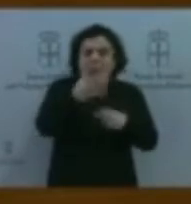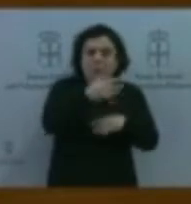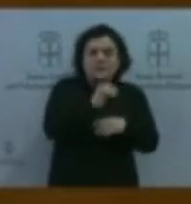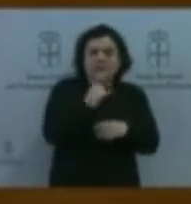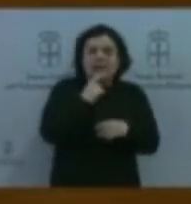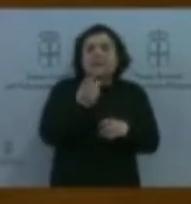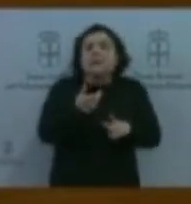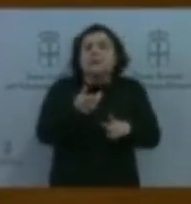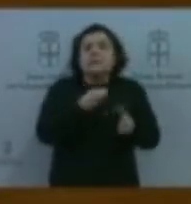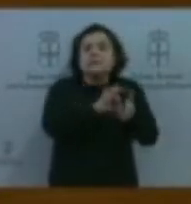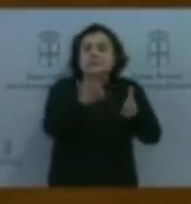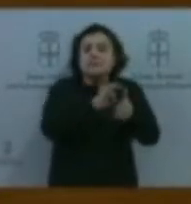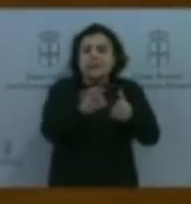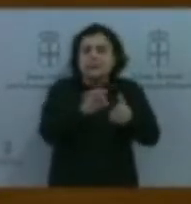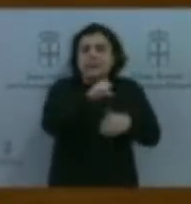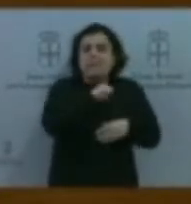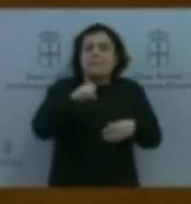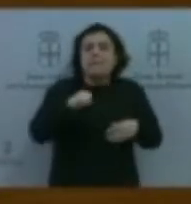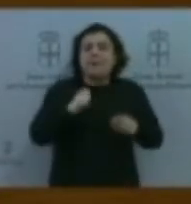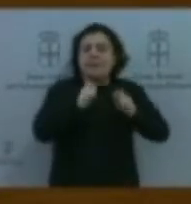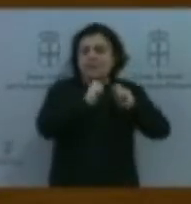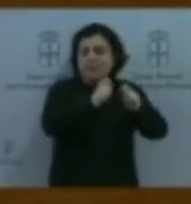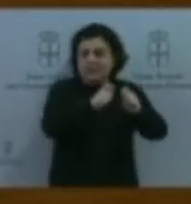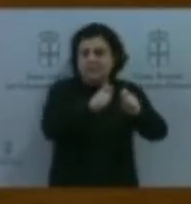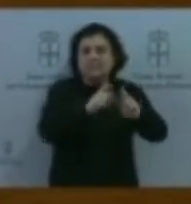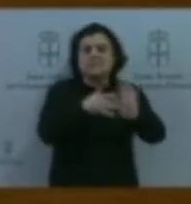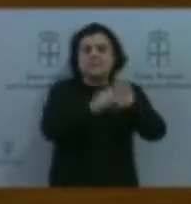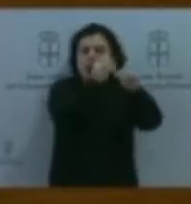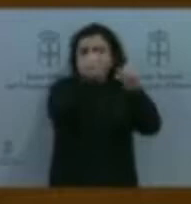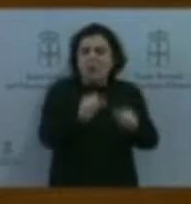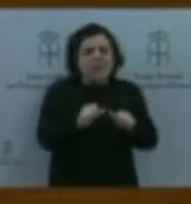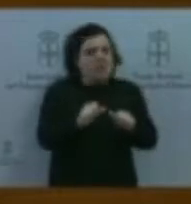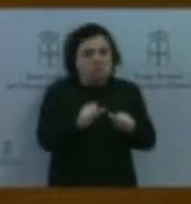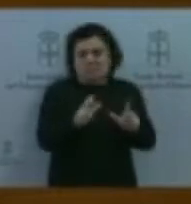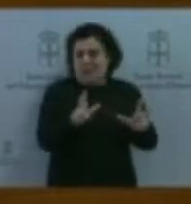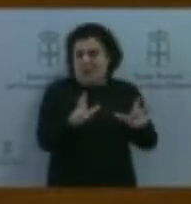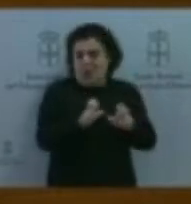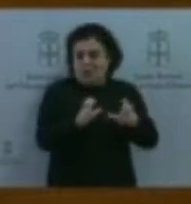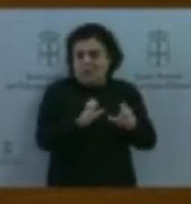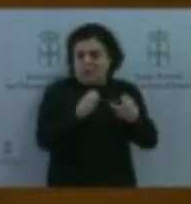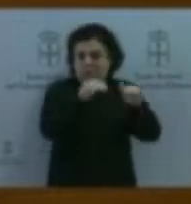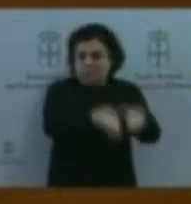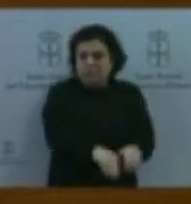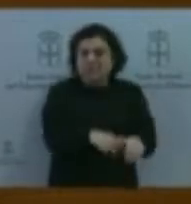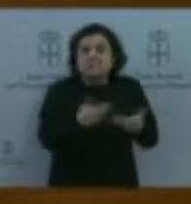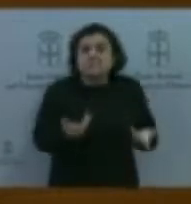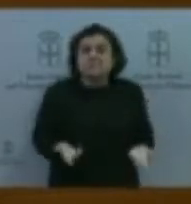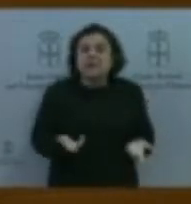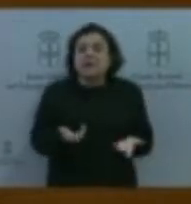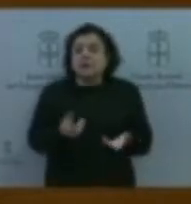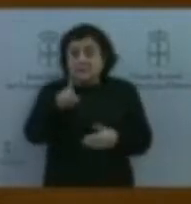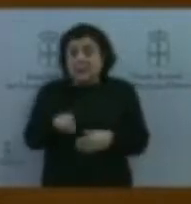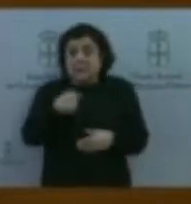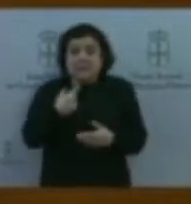se ha demostrado desastroso en la sanidad y los sociosanitarios. Pero tampoco podemos obviar que 2/3 de nuestras residencias están en manos privadas o